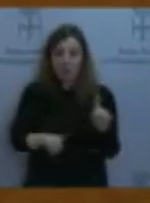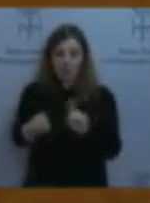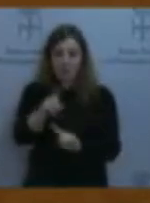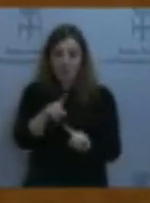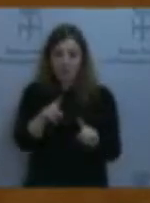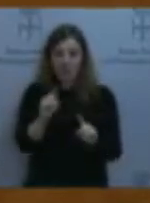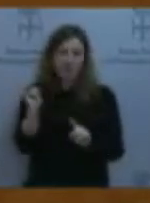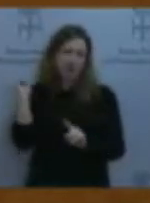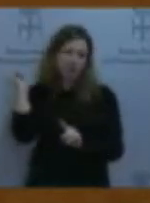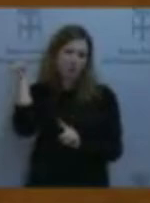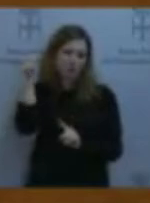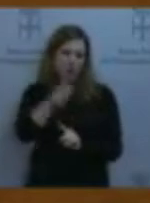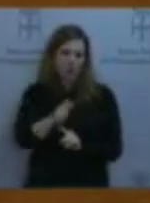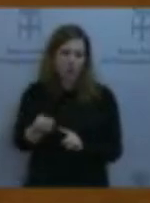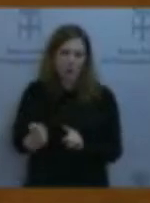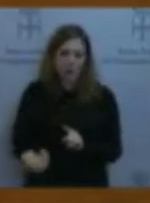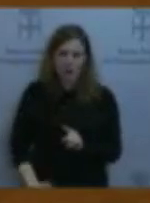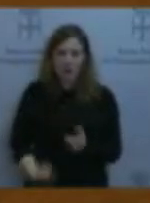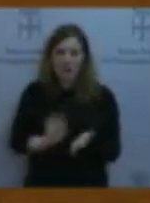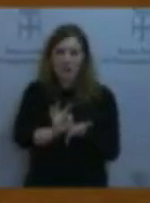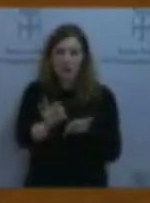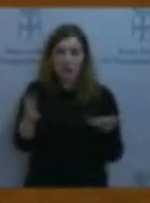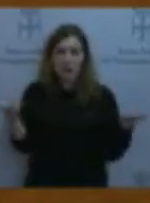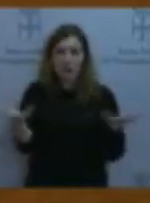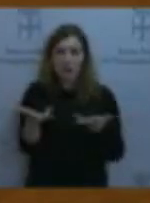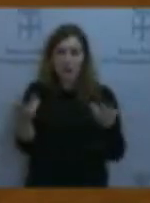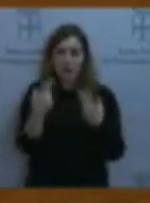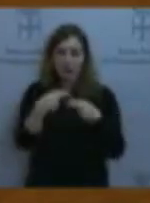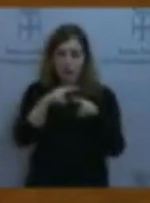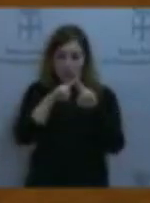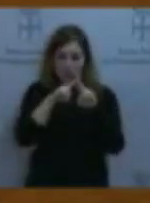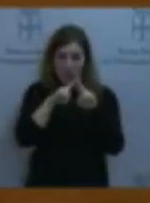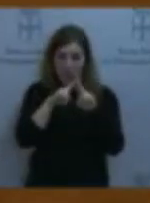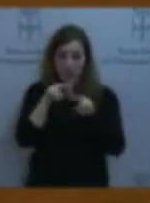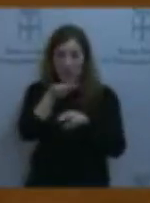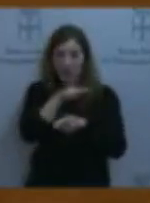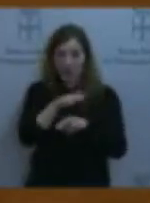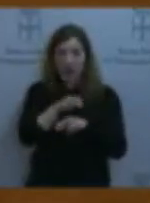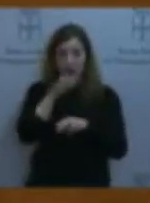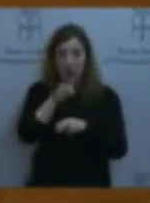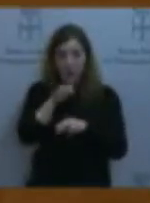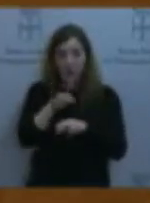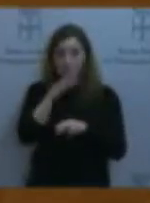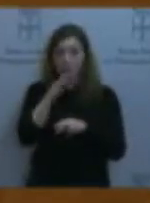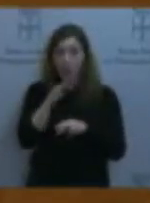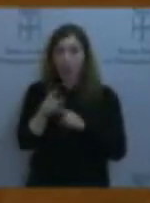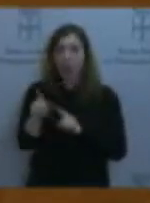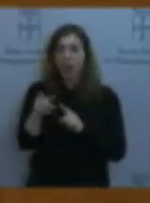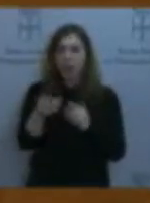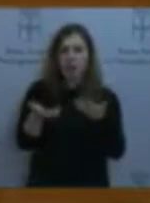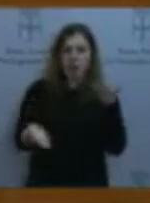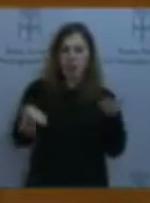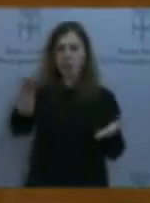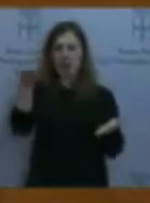de urgencias del Hospital de Les Arriondes, ¿no? Con importantes agravios comparativos y que van a hacer que moitos de